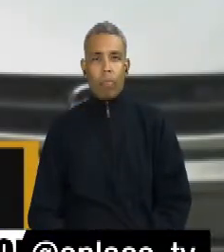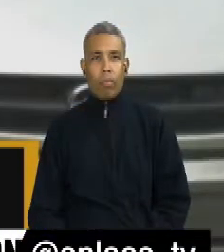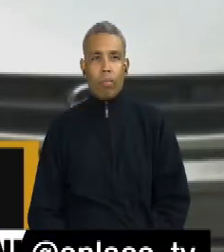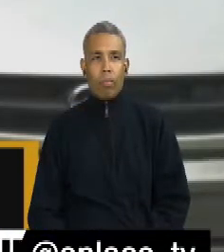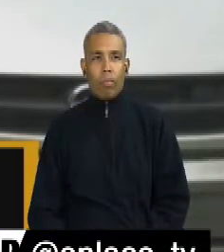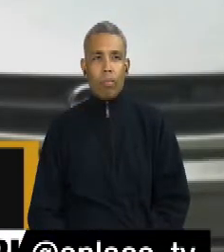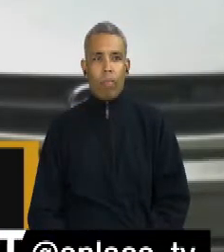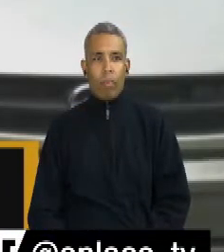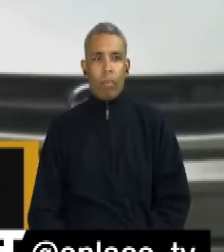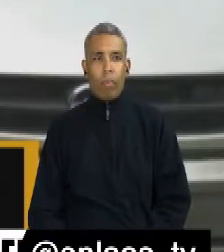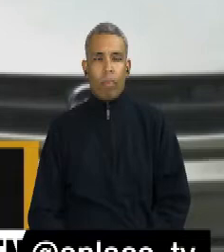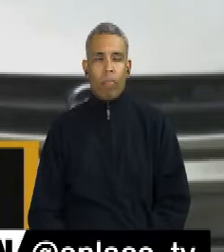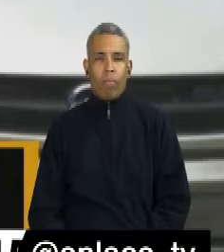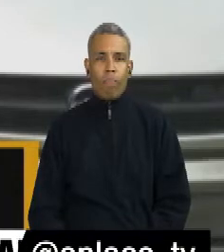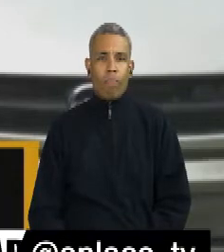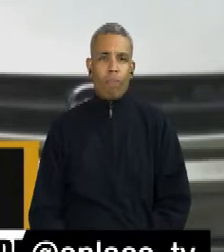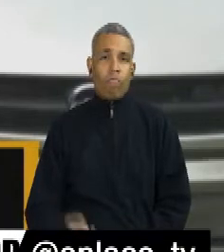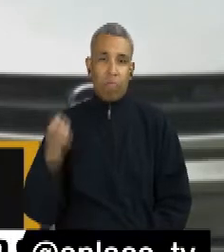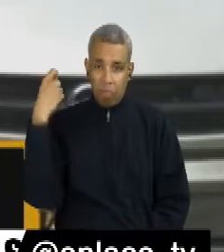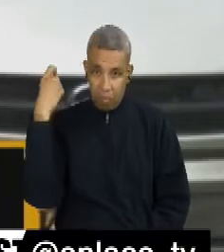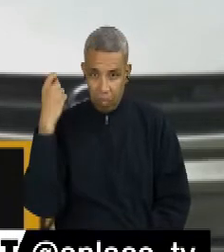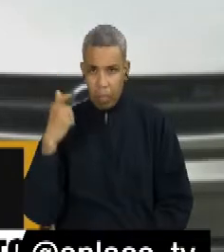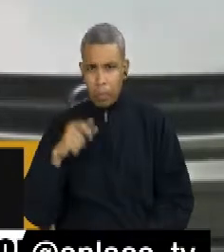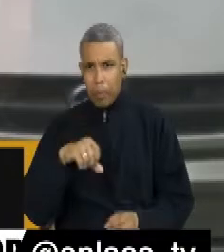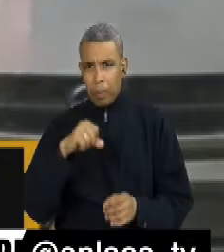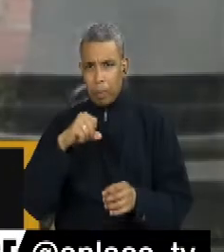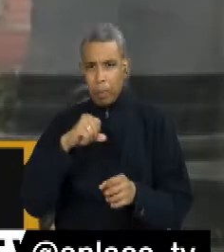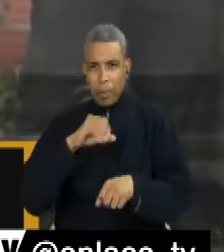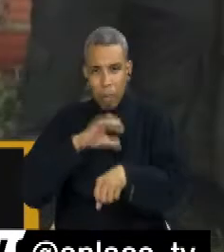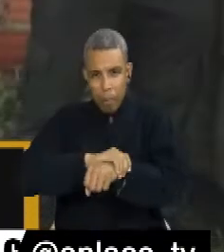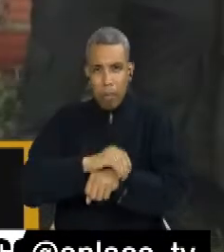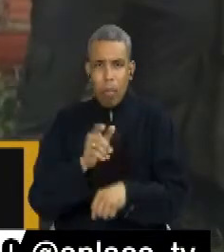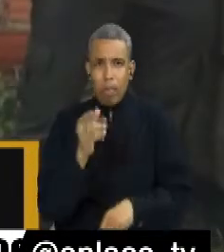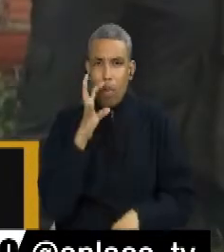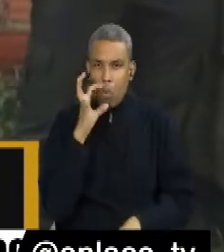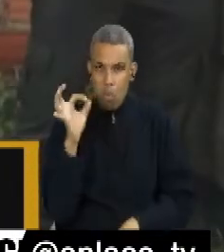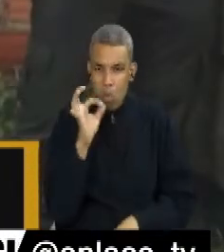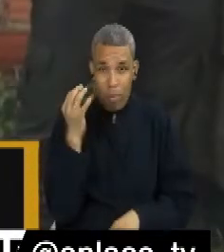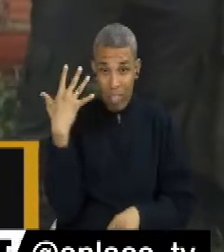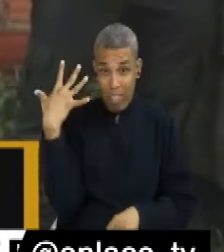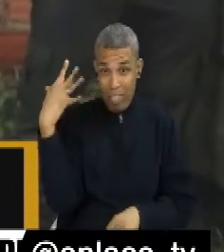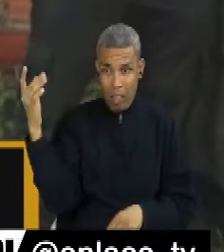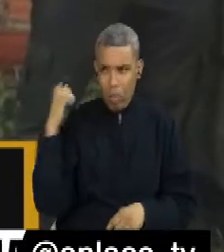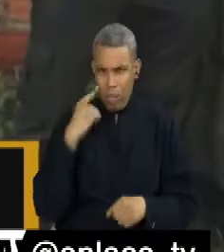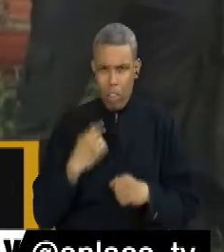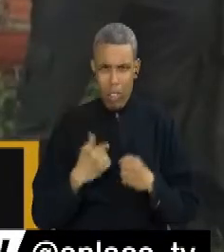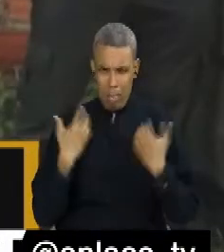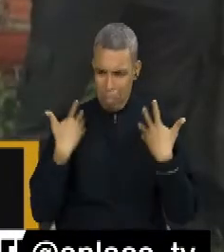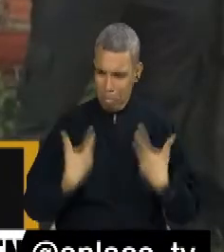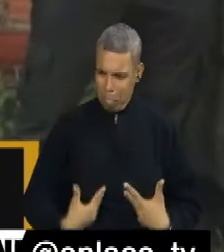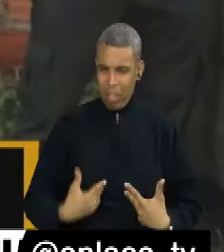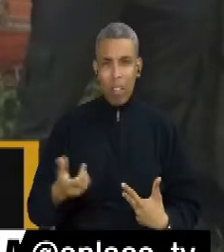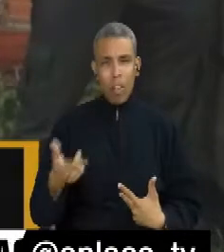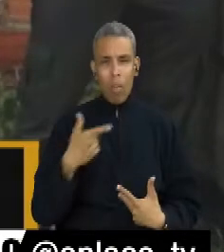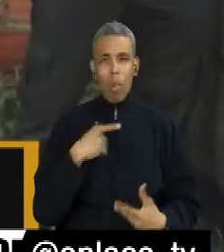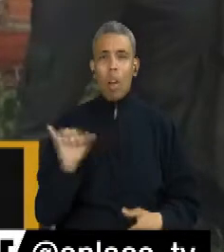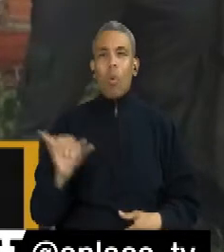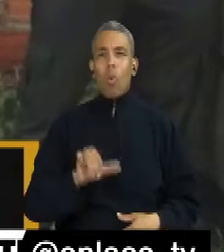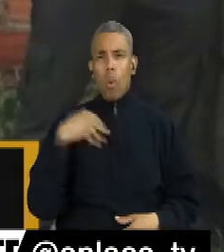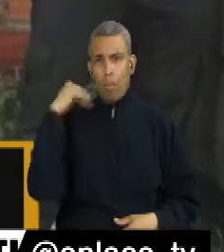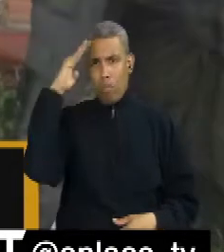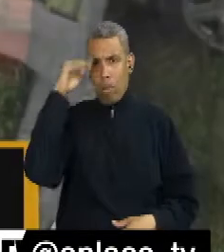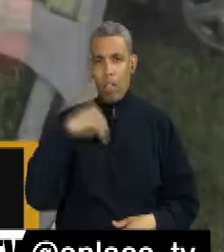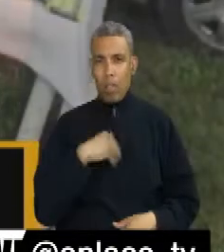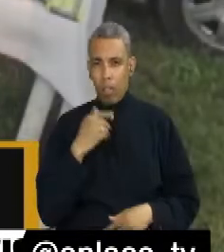En los últimos hechos judiciales registrados en la región fueron capturados 5 hombres que vestían prendas privativas de la policía. Los detenidos portaban 5 celulares,